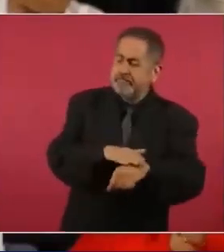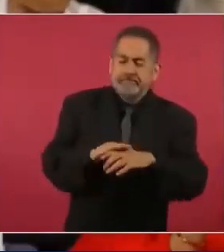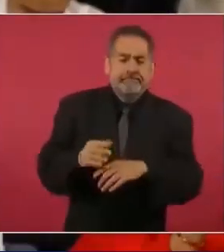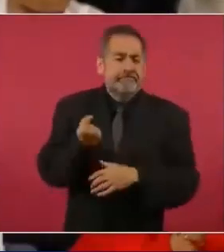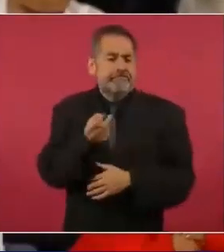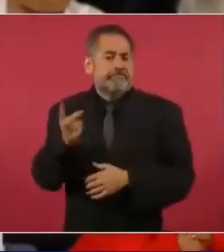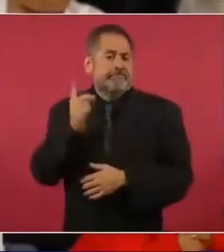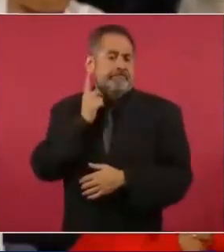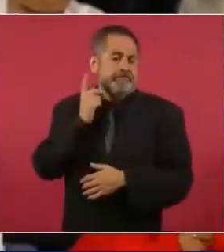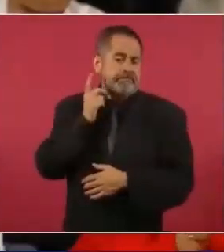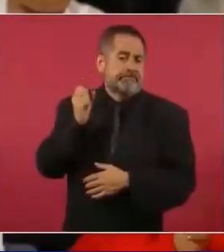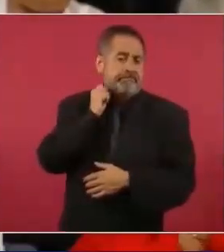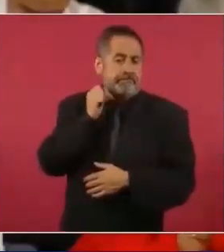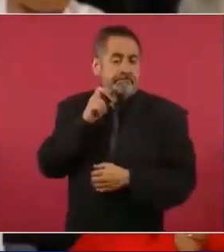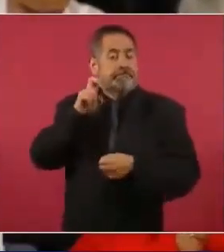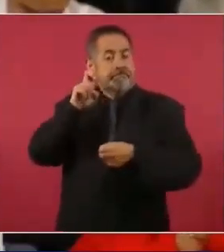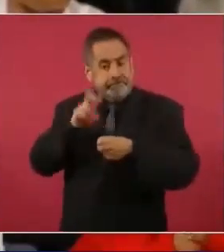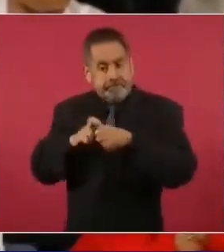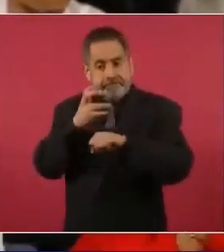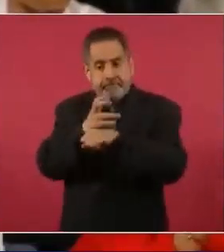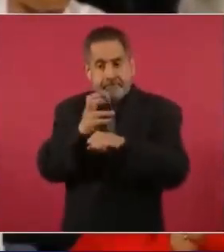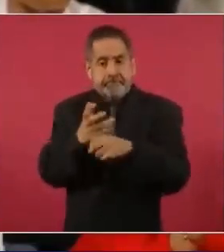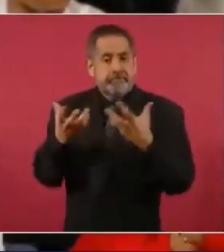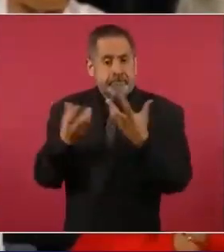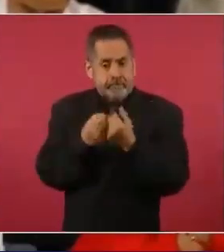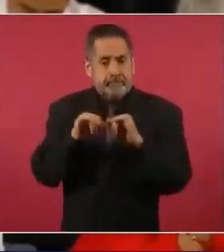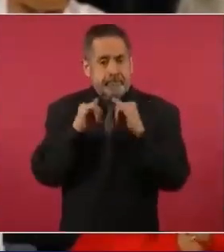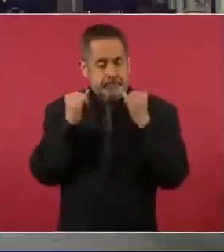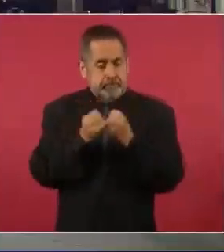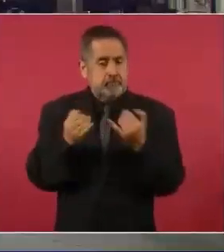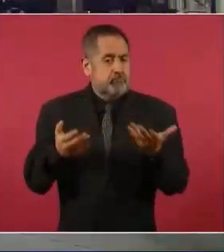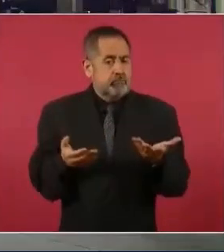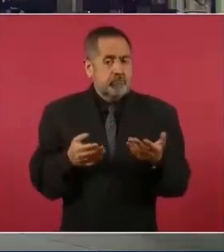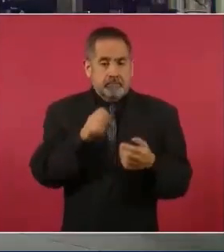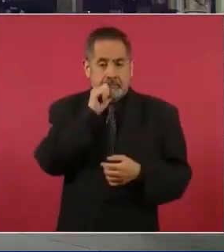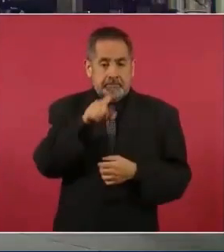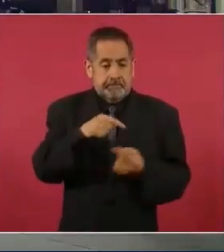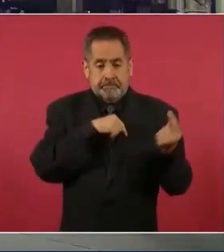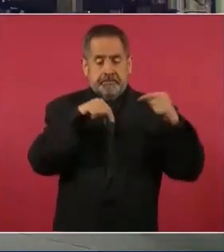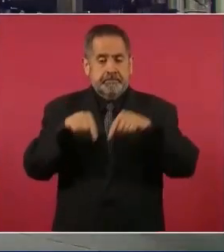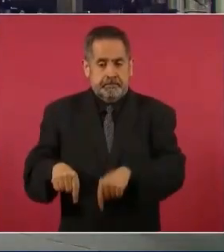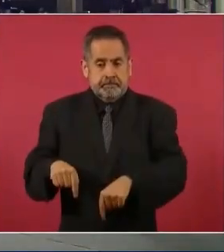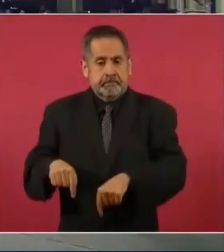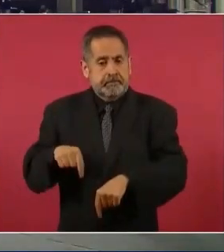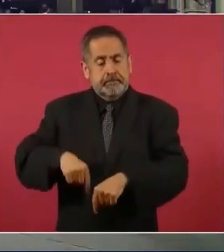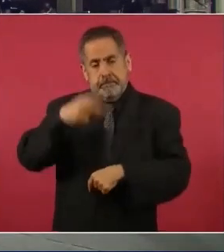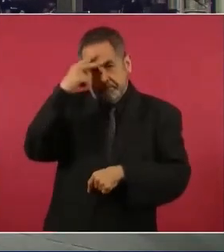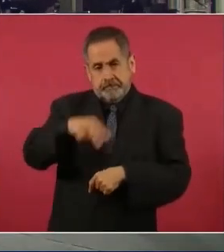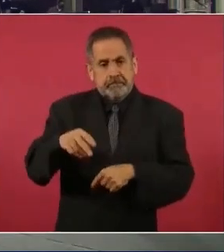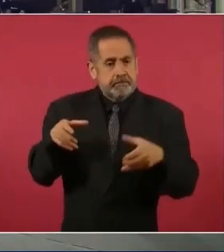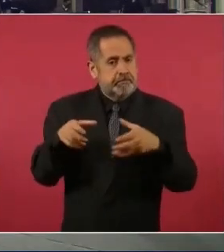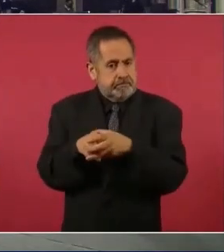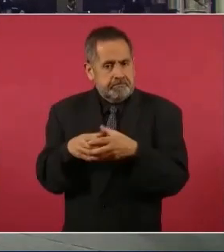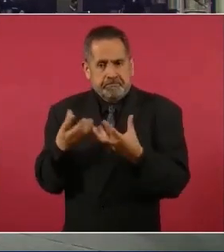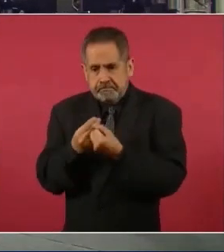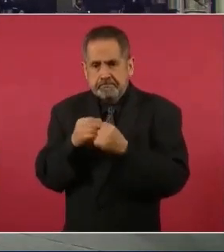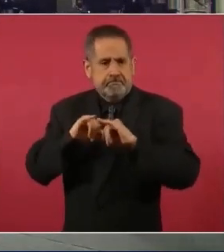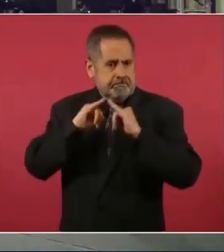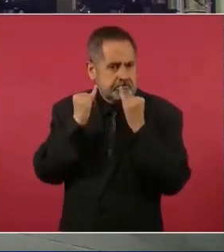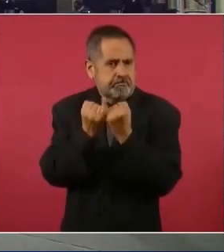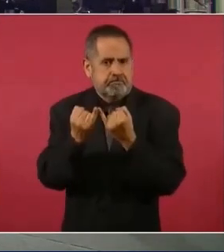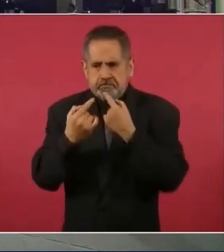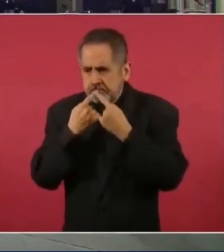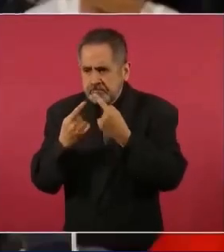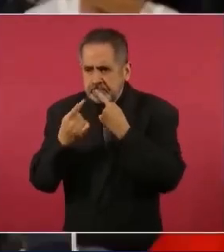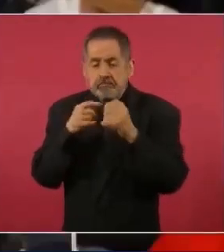tenido reuniones allá en Estados Unidos y ahora aquí en México. De estas reuniones que